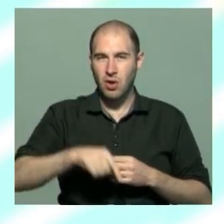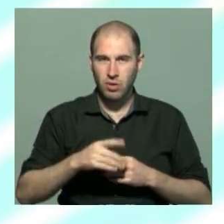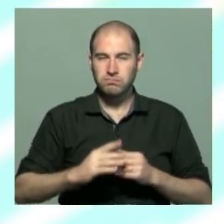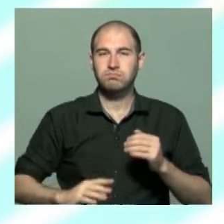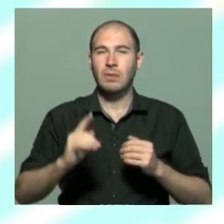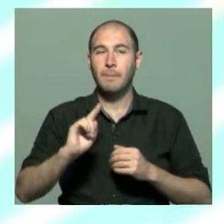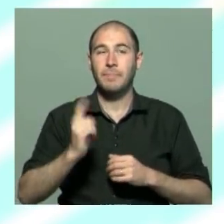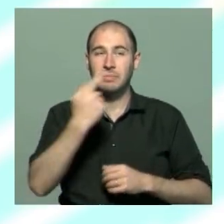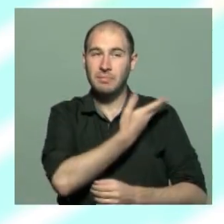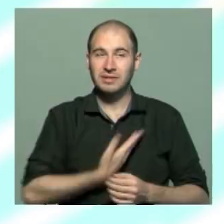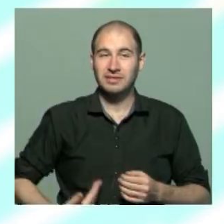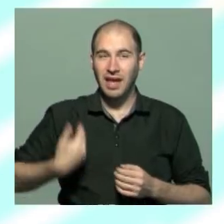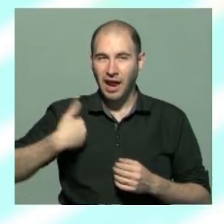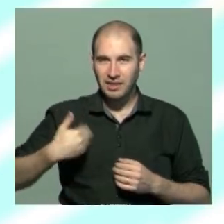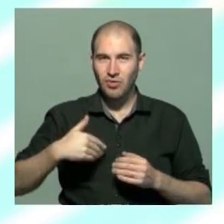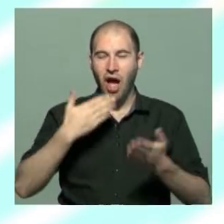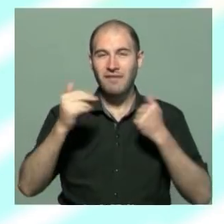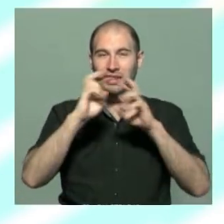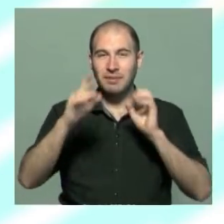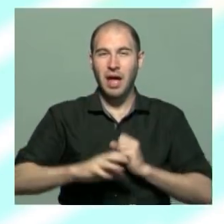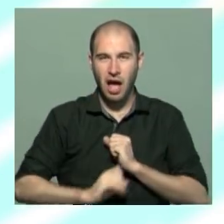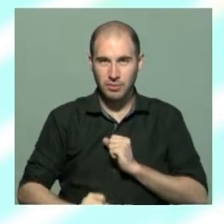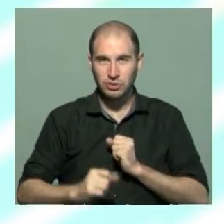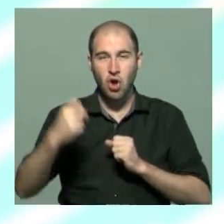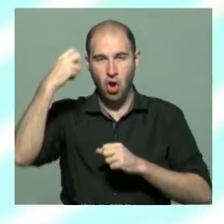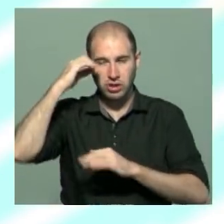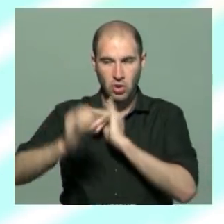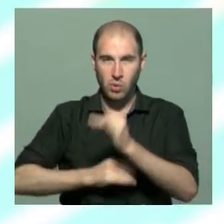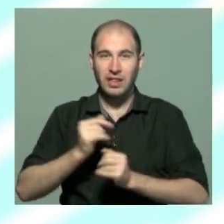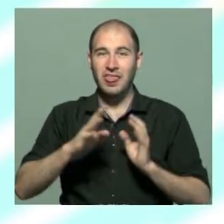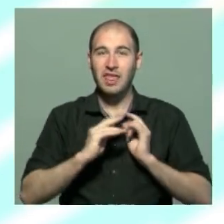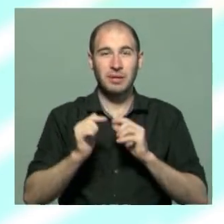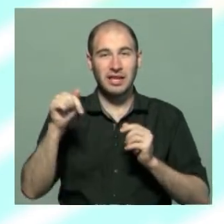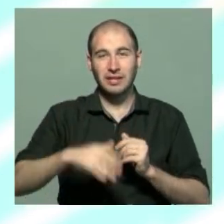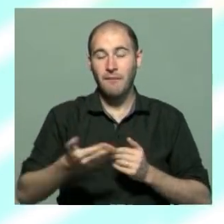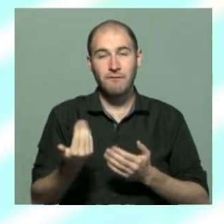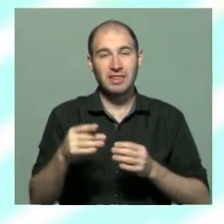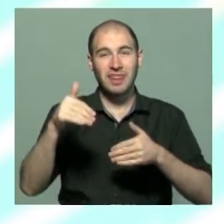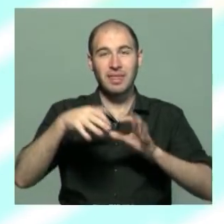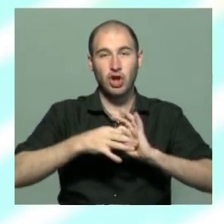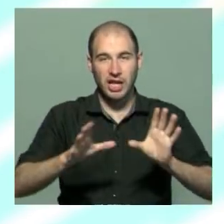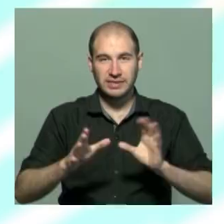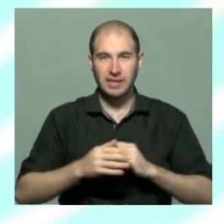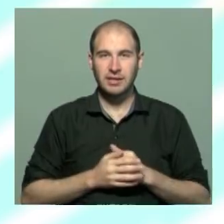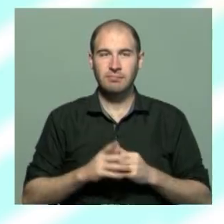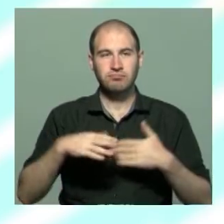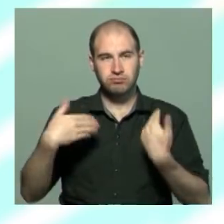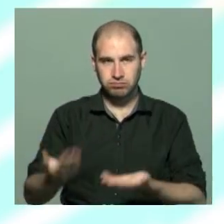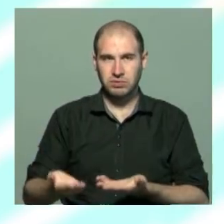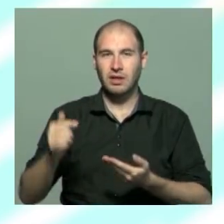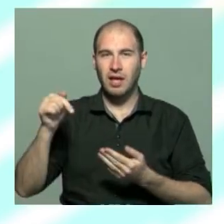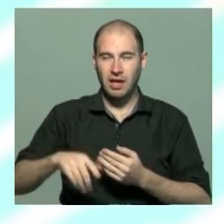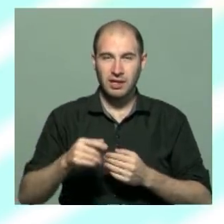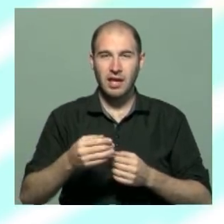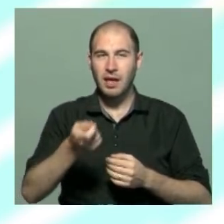al convertirse en el primer presidente argentino en hablar del aborto y reconocer ante el Congreso que este debate es una deuda de la democracia. Gran mérito, por supuesto,